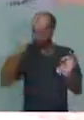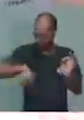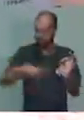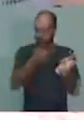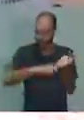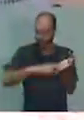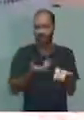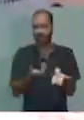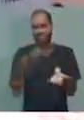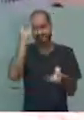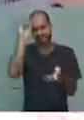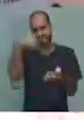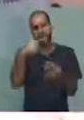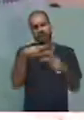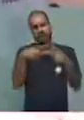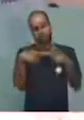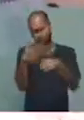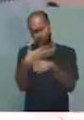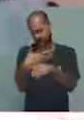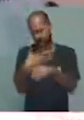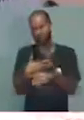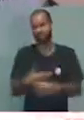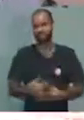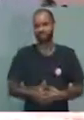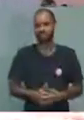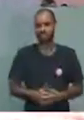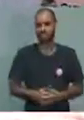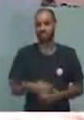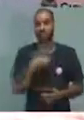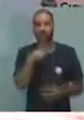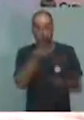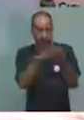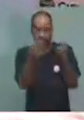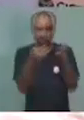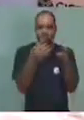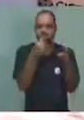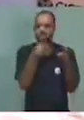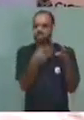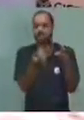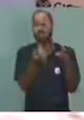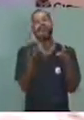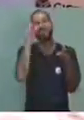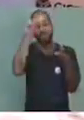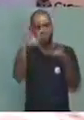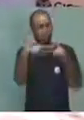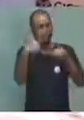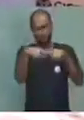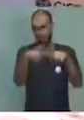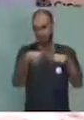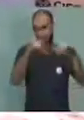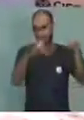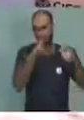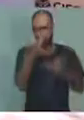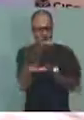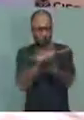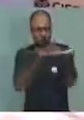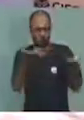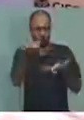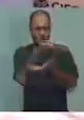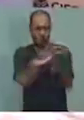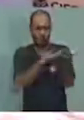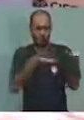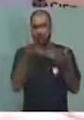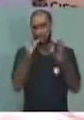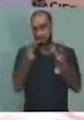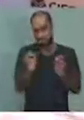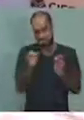y seguidores de Jóvenes por la Vida. Si pasas por allá vas a poder acceder a contenido nuestro, interactuar con todos nosotros y compartir con esta familia de la